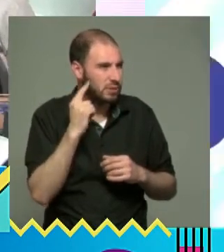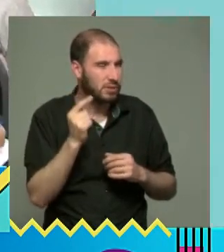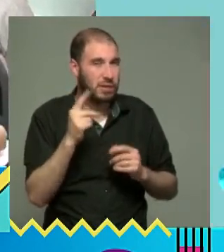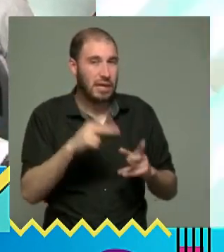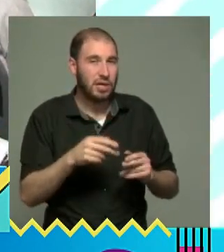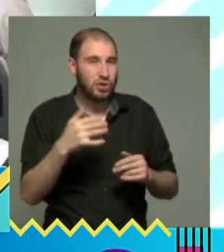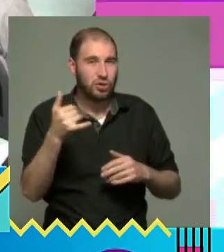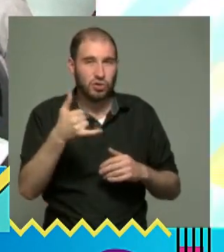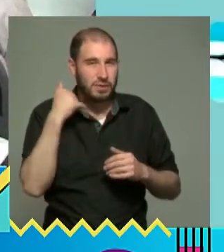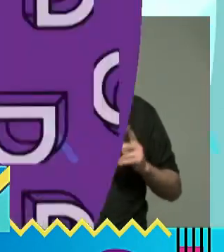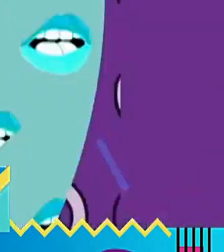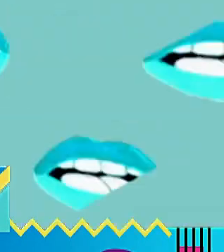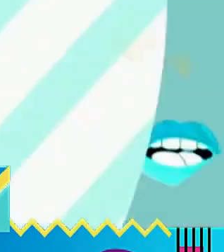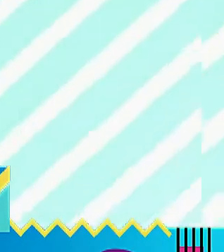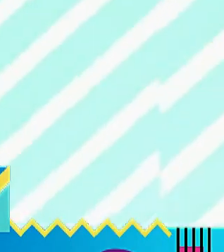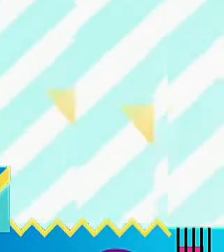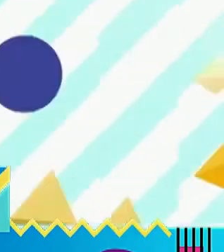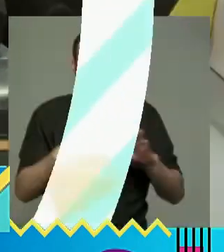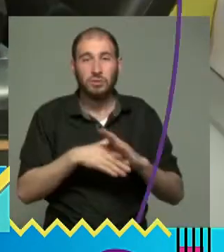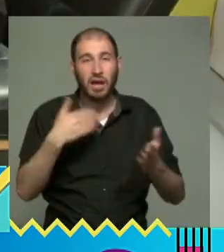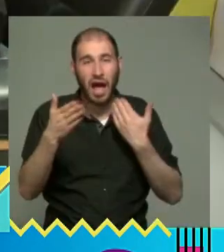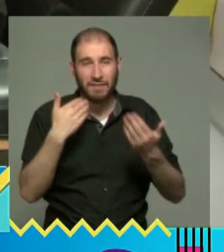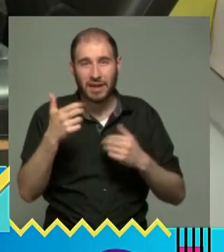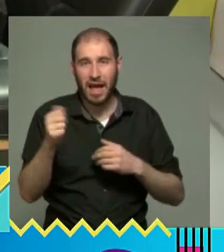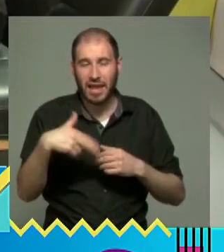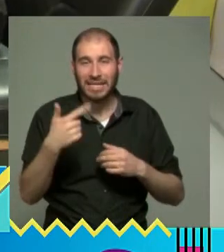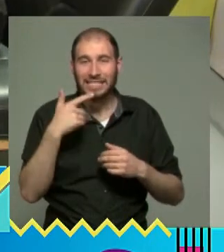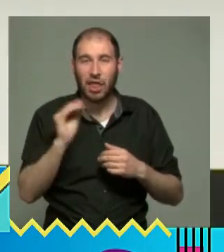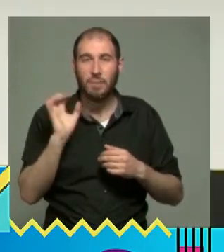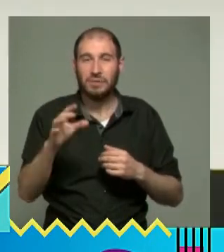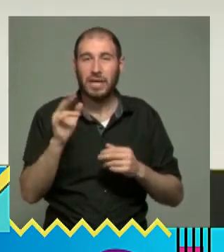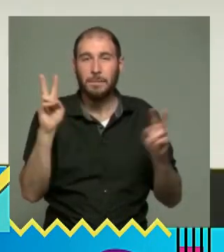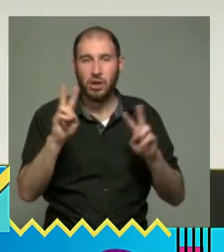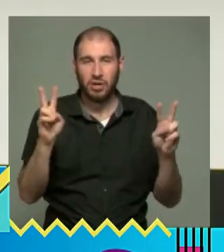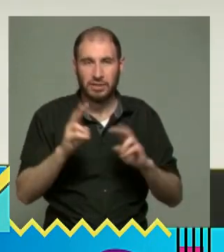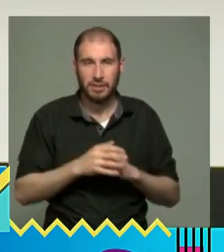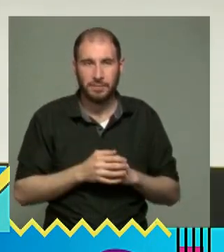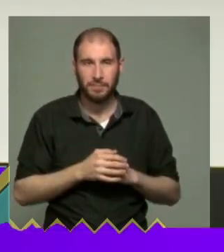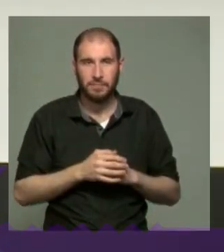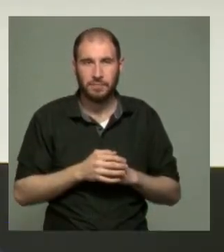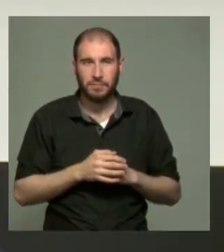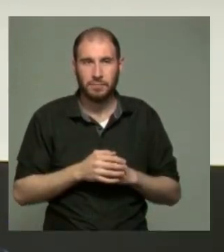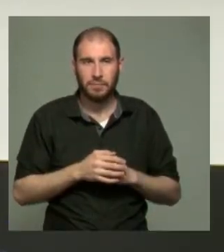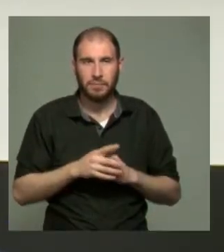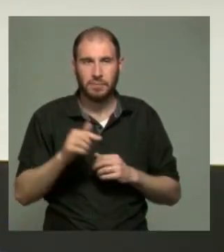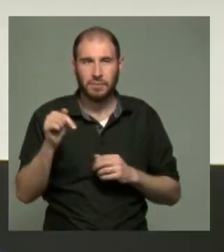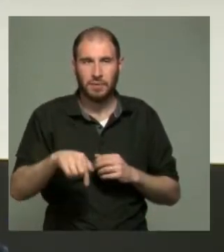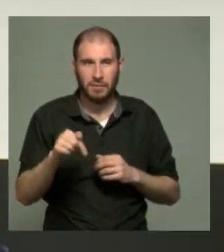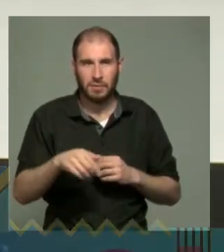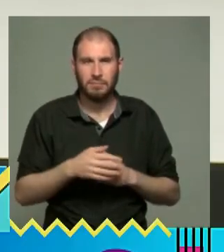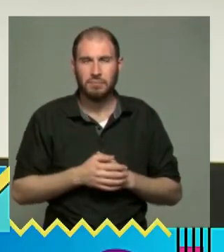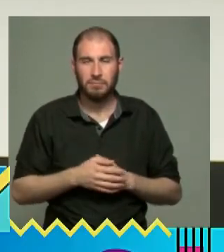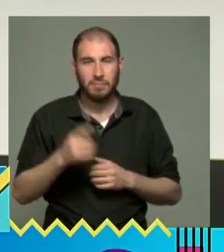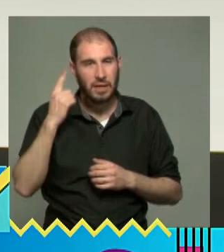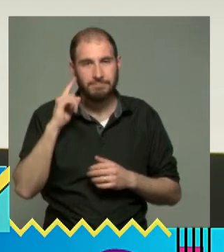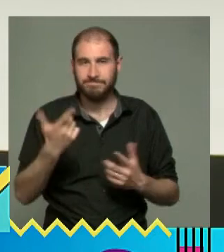se cortó la comunicación telefónica, estábamos justamente con Ana Sevilla, quien es senadora provincial del PJ, y bueno, hablaba un poco de su postura y su mirada sobre